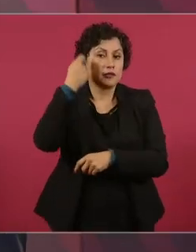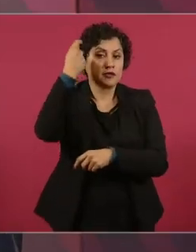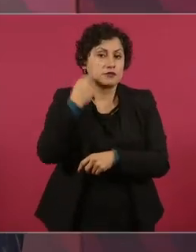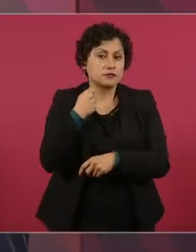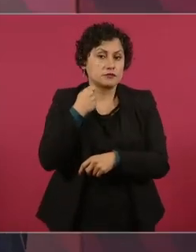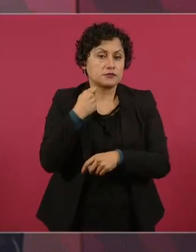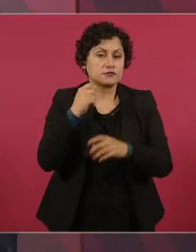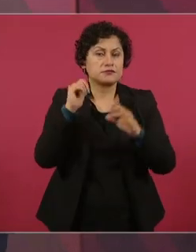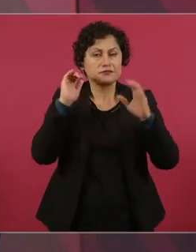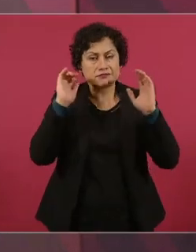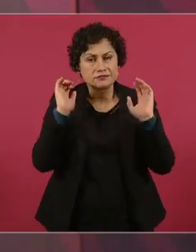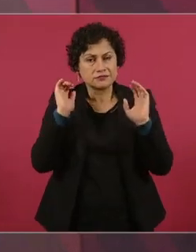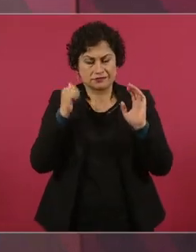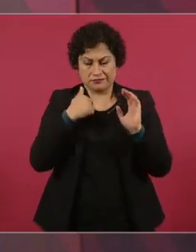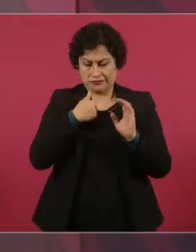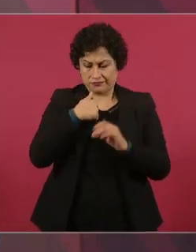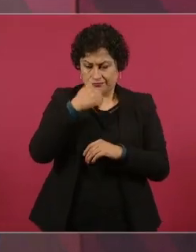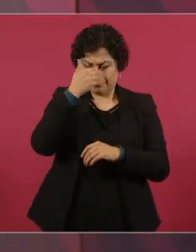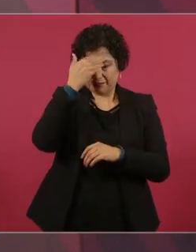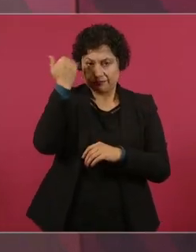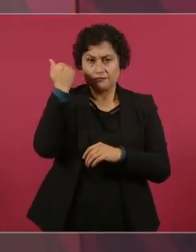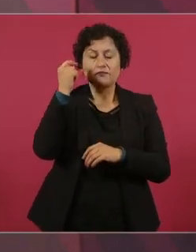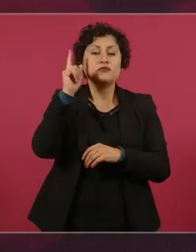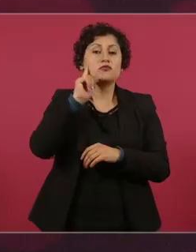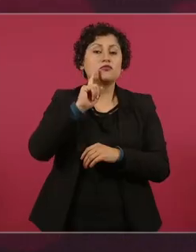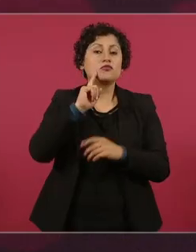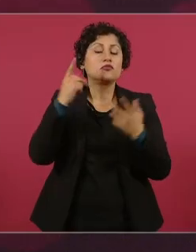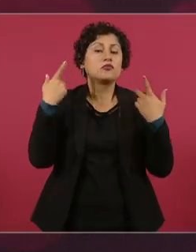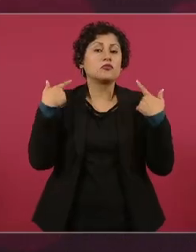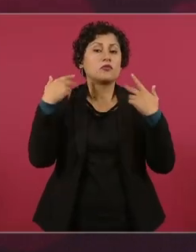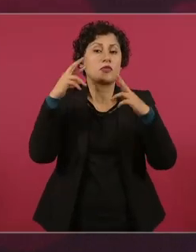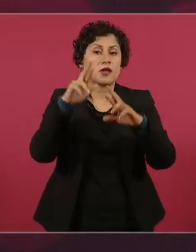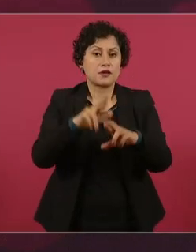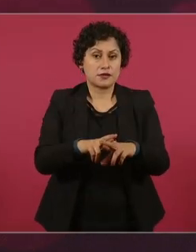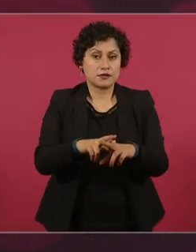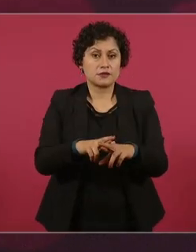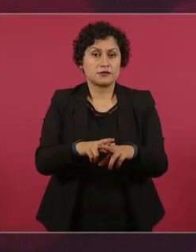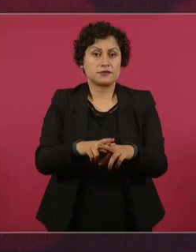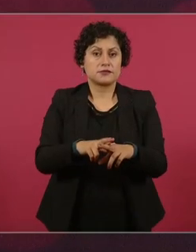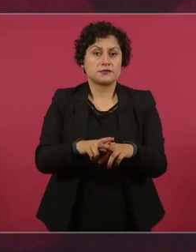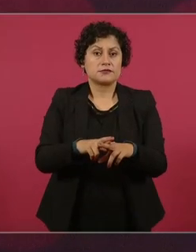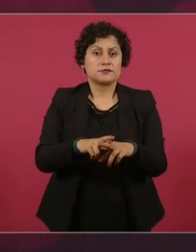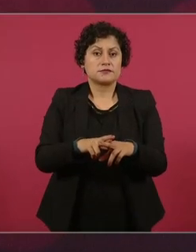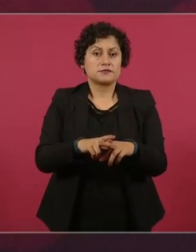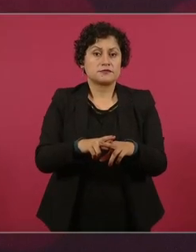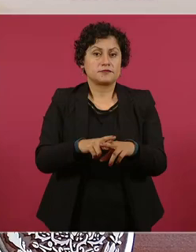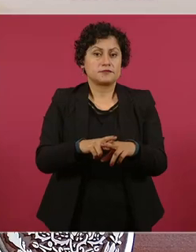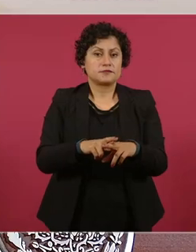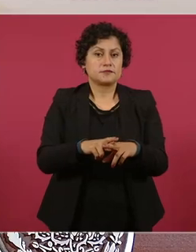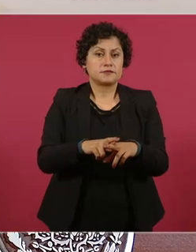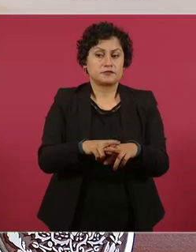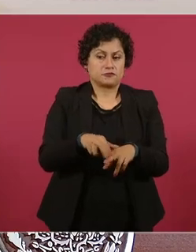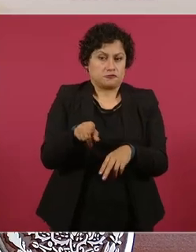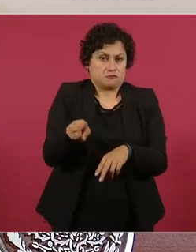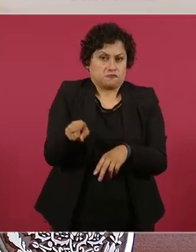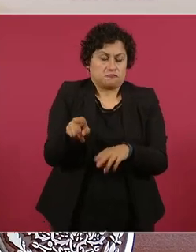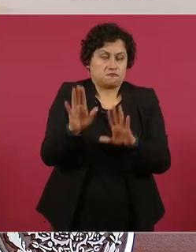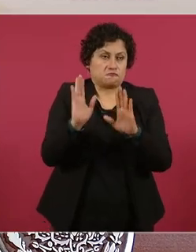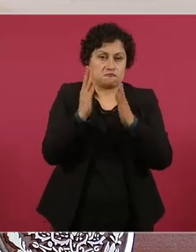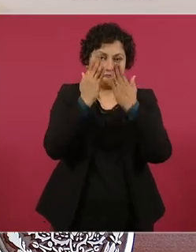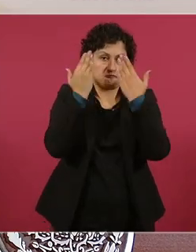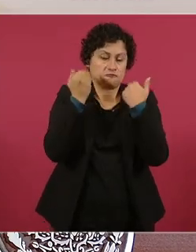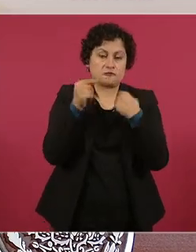por qué razón el mismo día o el día siguiente